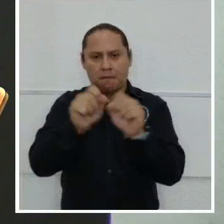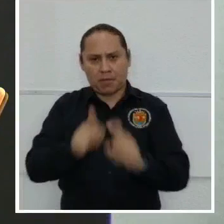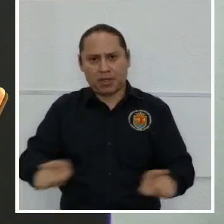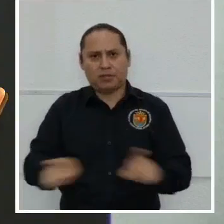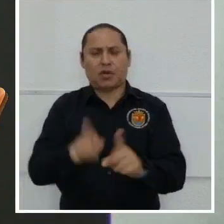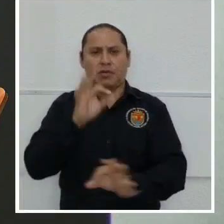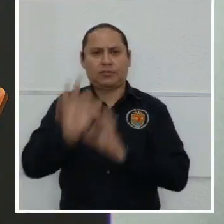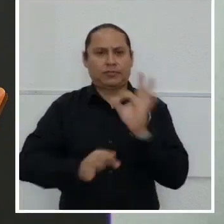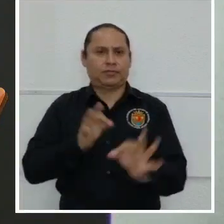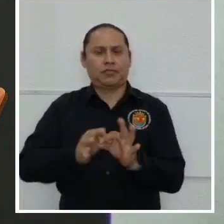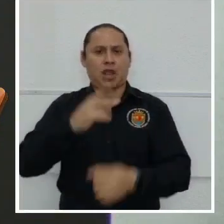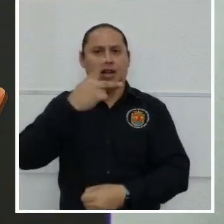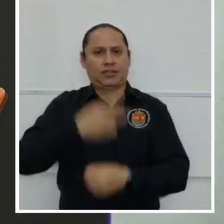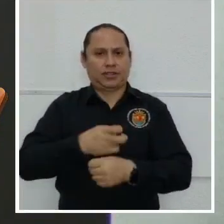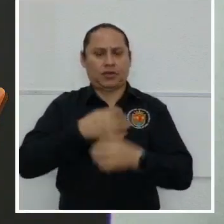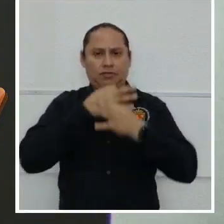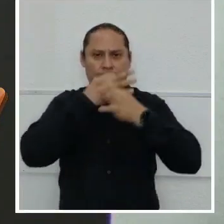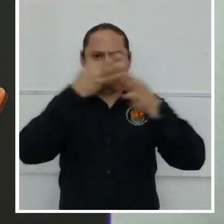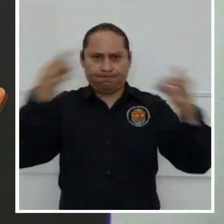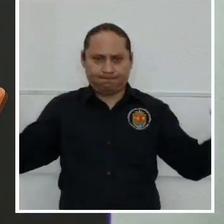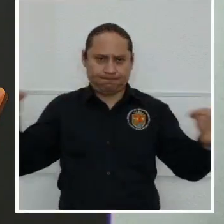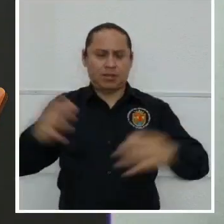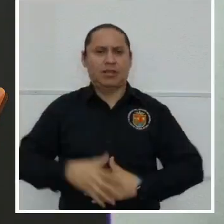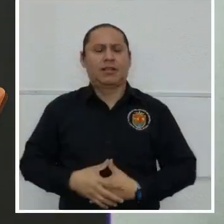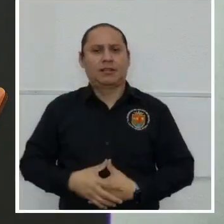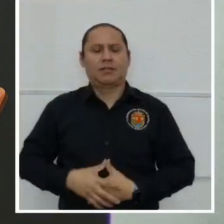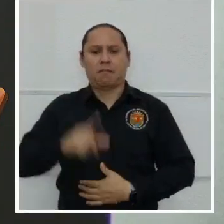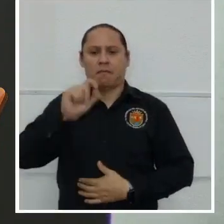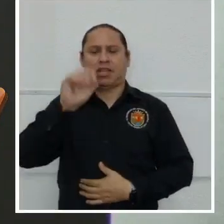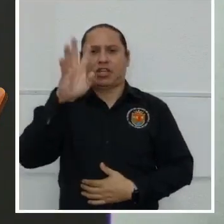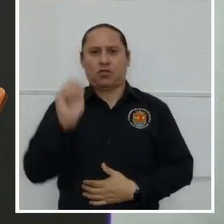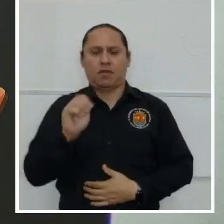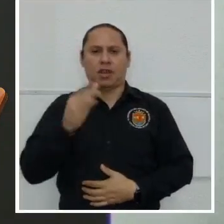da cumplimiento al segundo transitorio del decreto publicado el